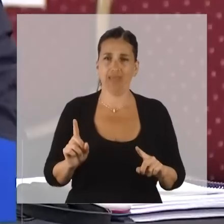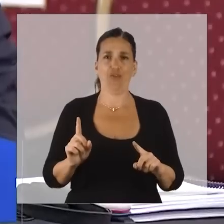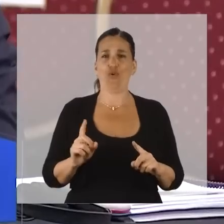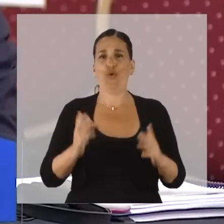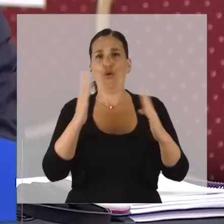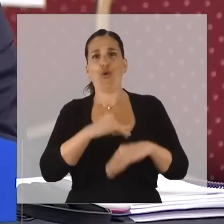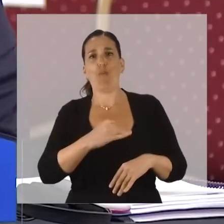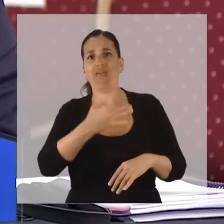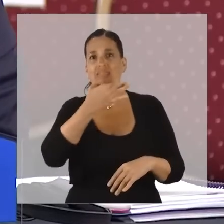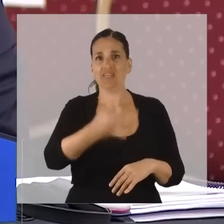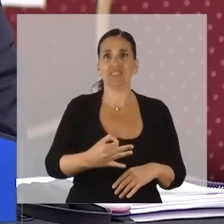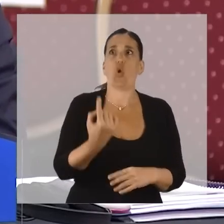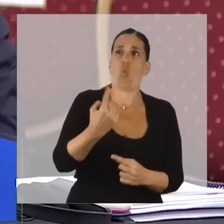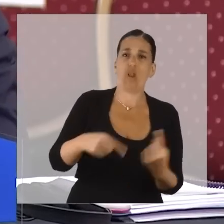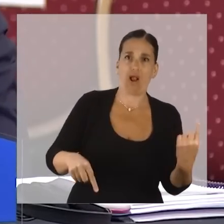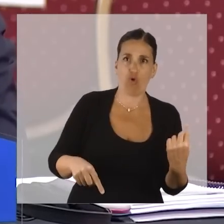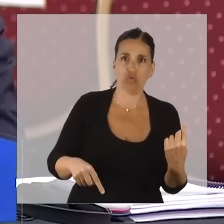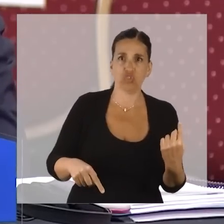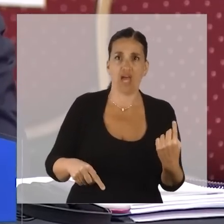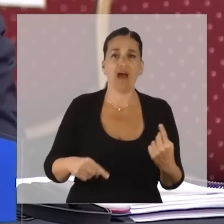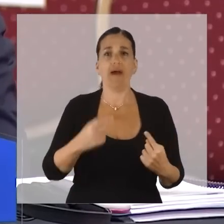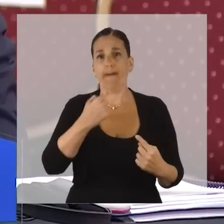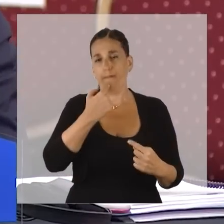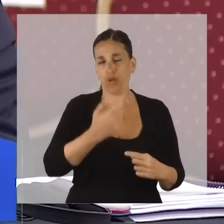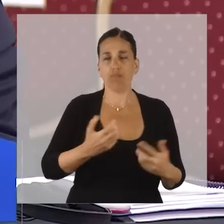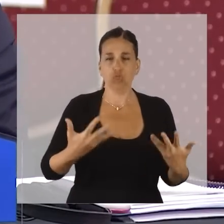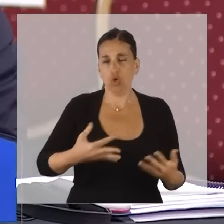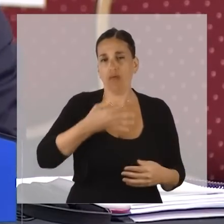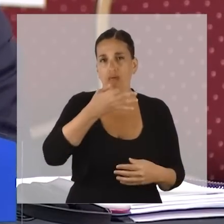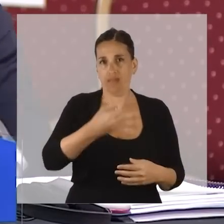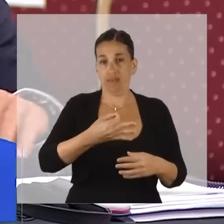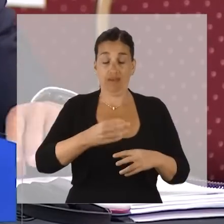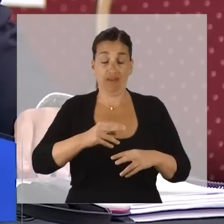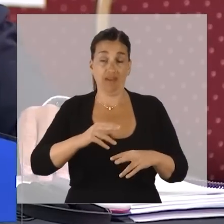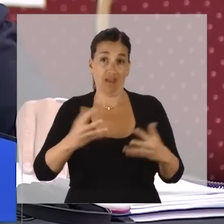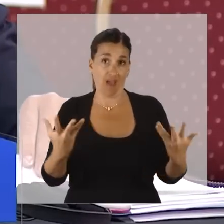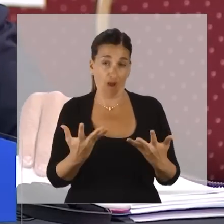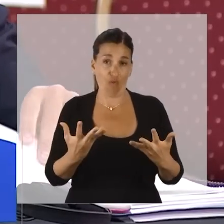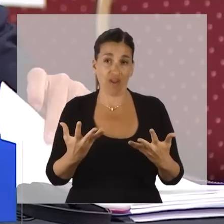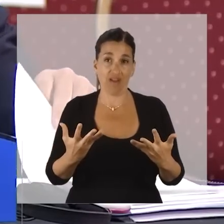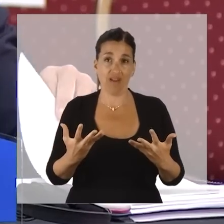tampoco ahí podemos tener una visión hemipléjica recién repasaba